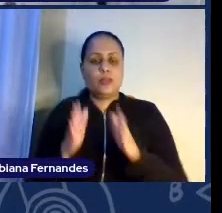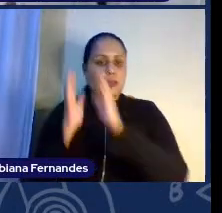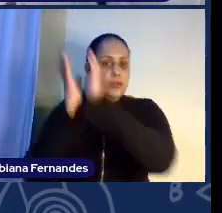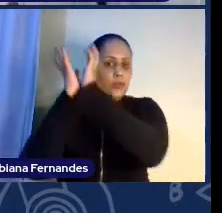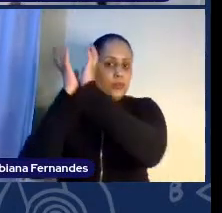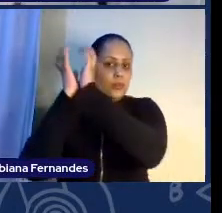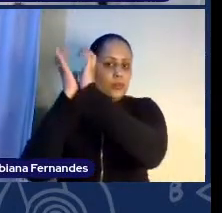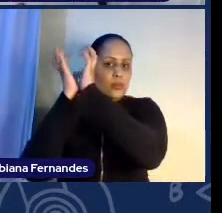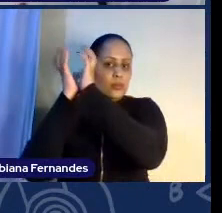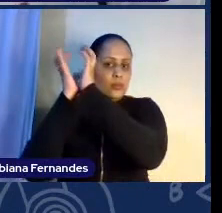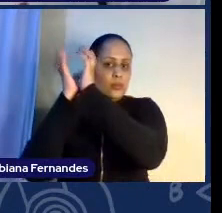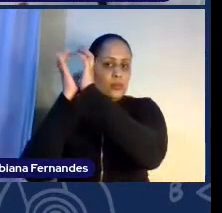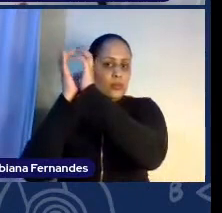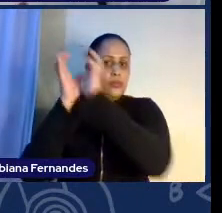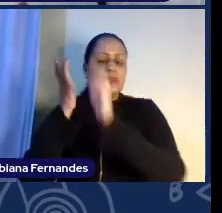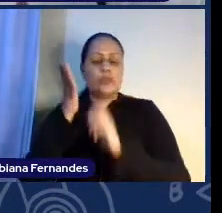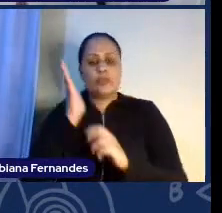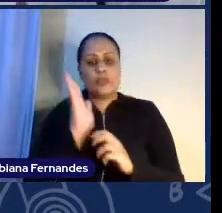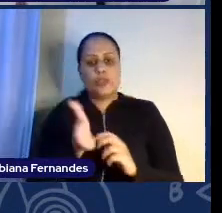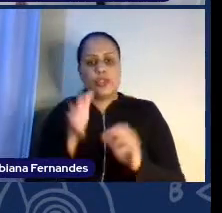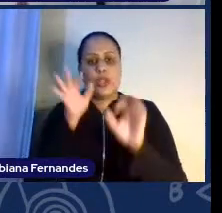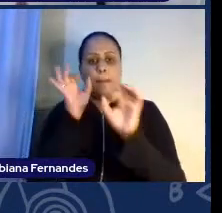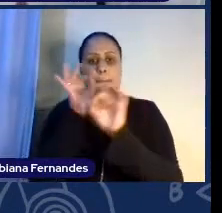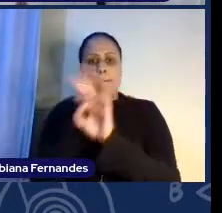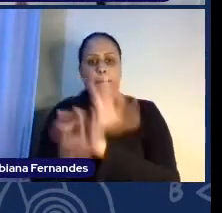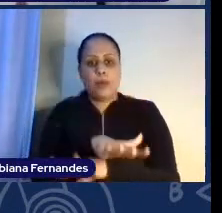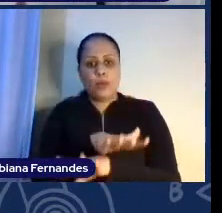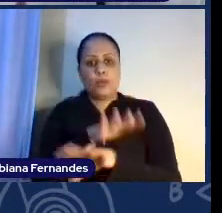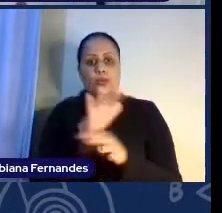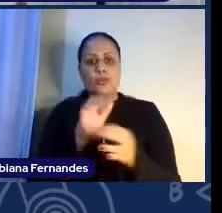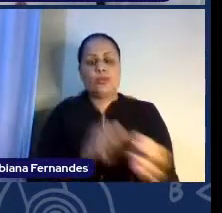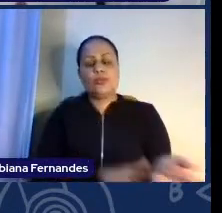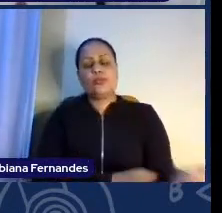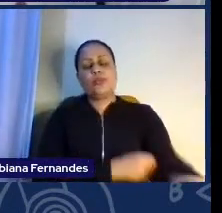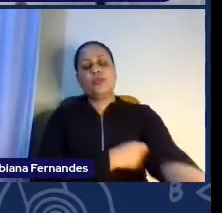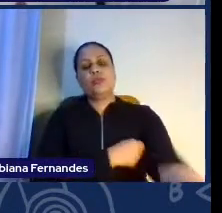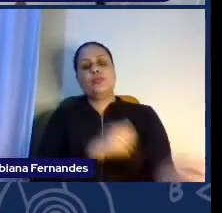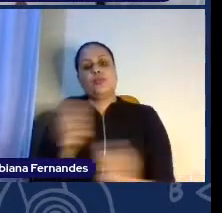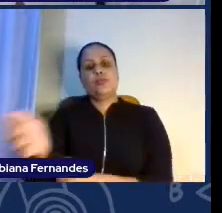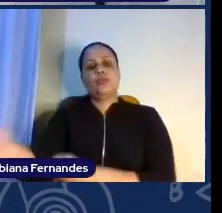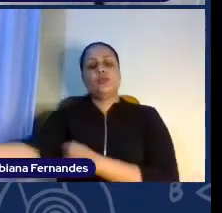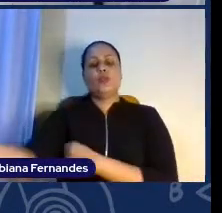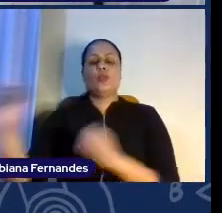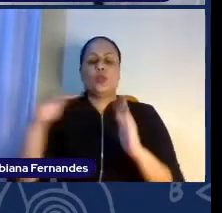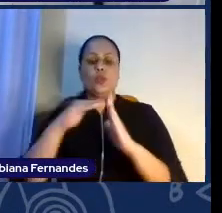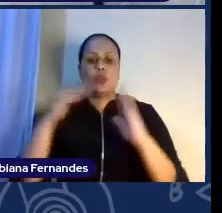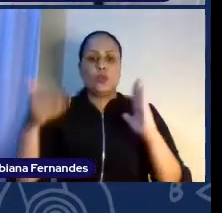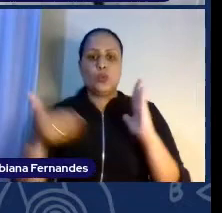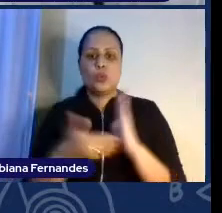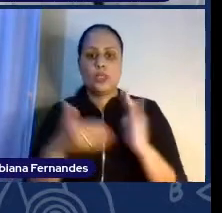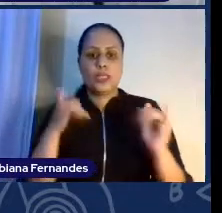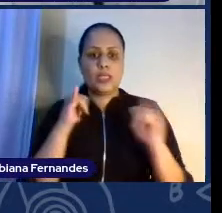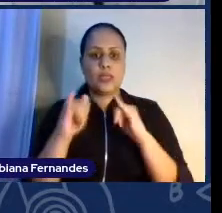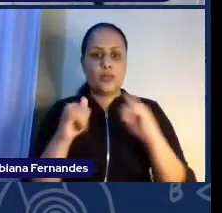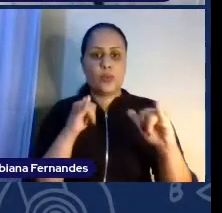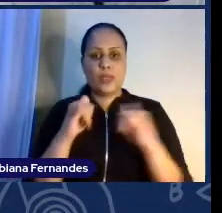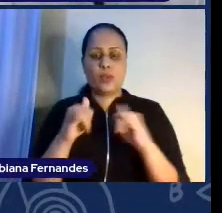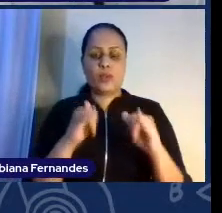ya está completamente desarrollado con todos sus componentes.